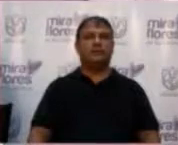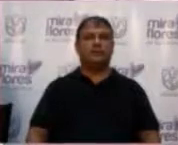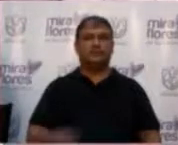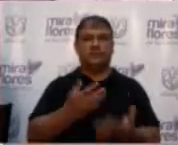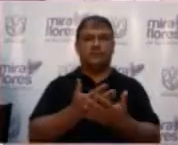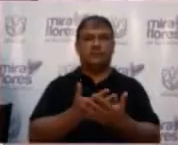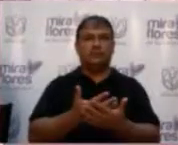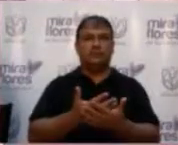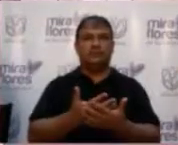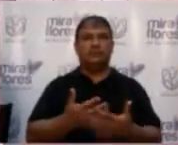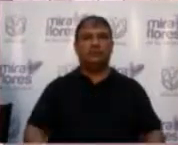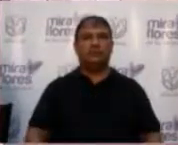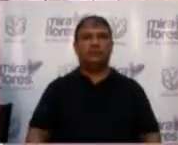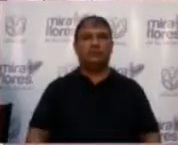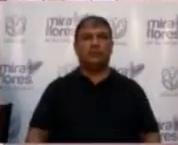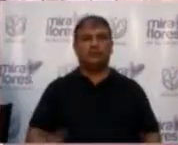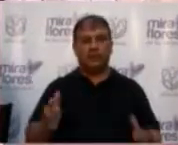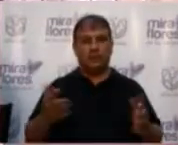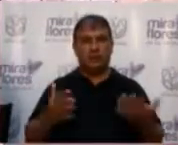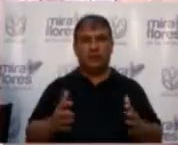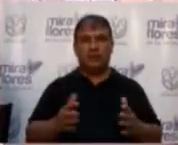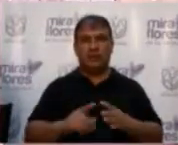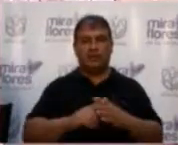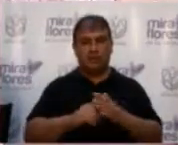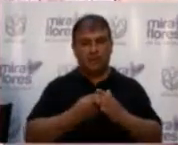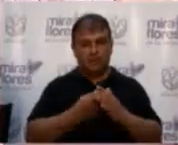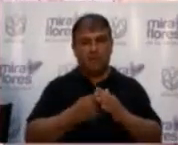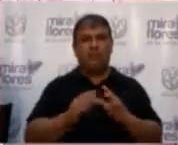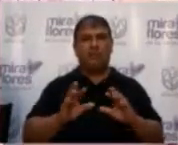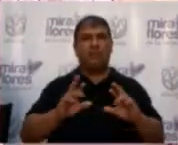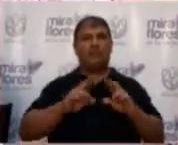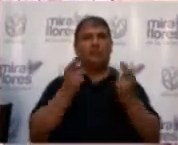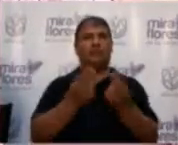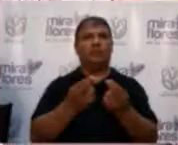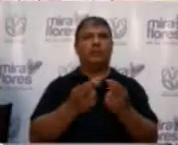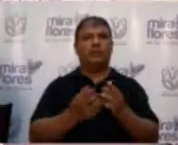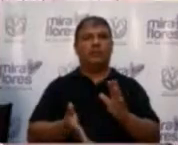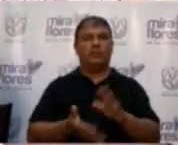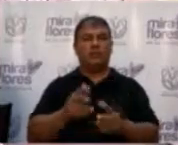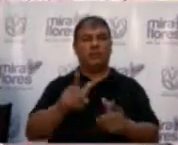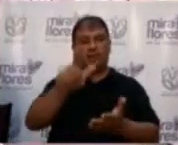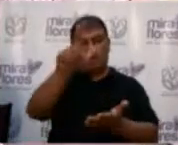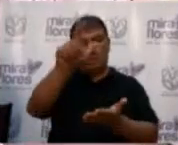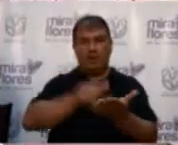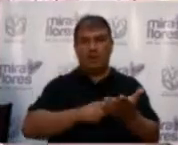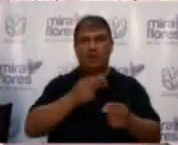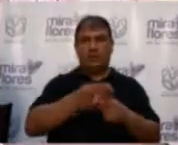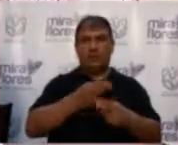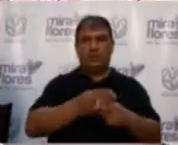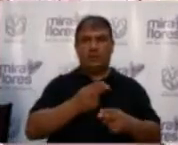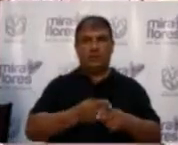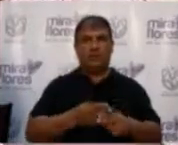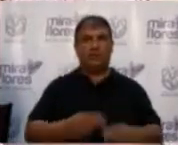Muy bien, con ese aplauso entonces podemos iniciar la sesión. Vamos a tomar la lista del caso.